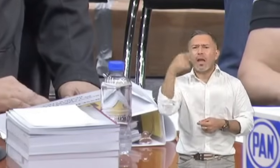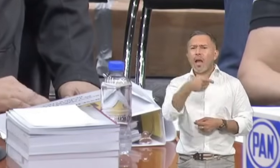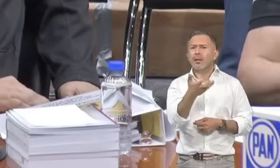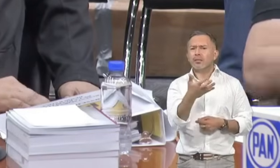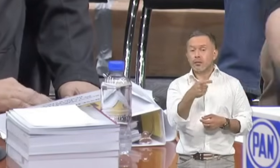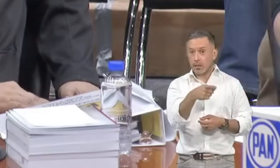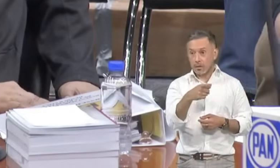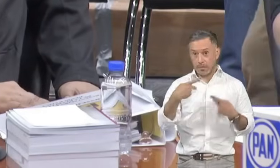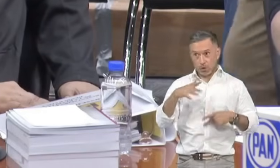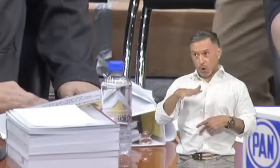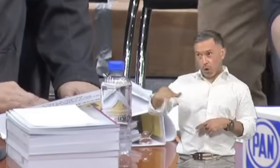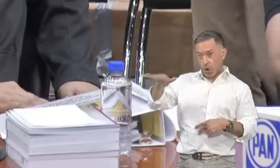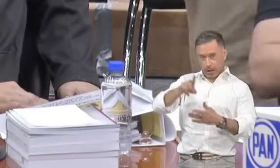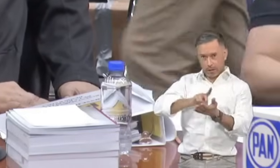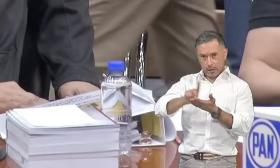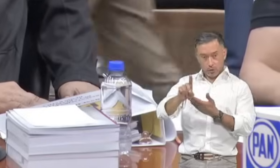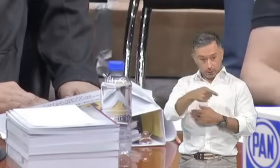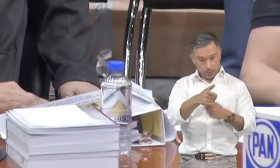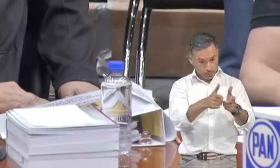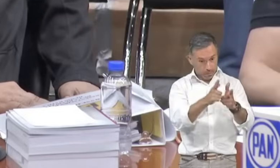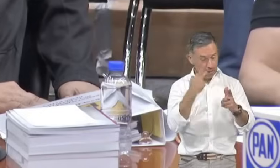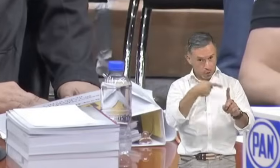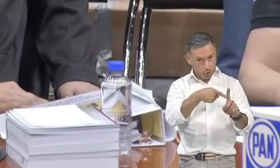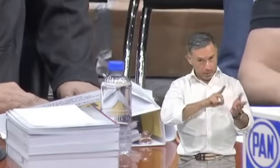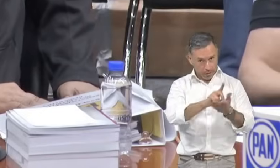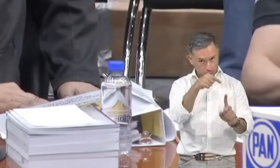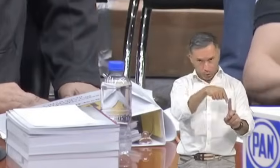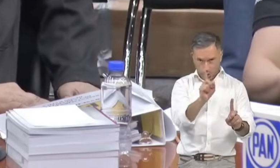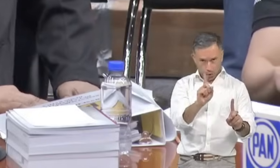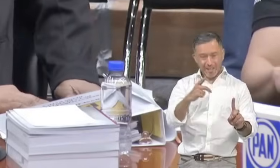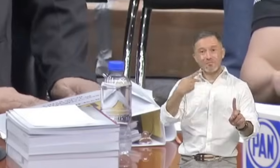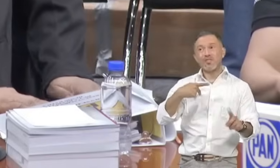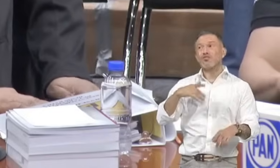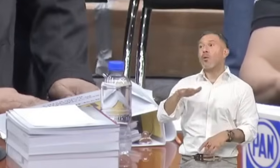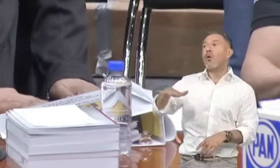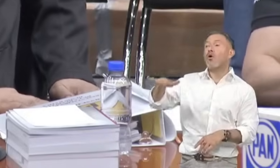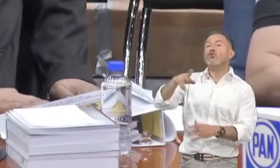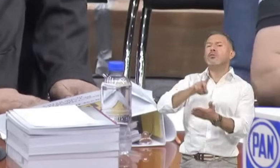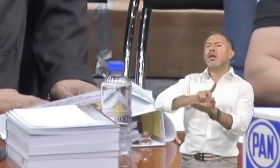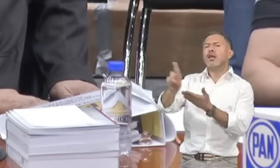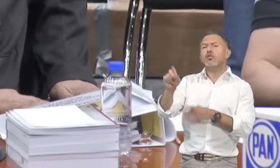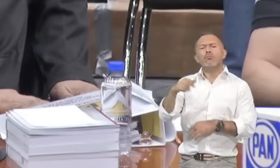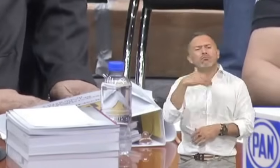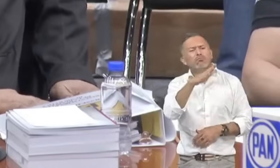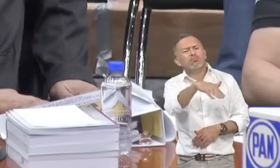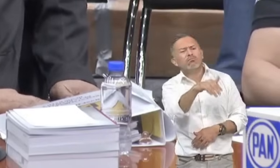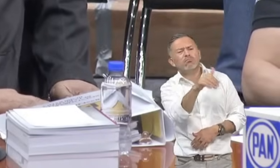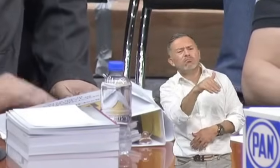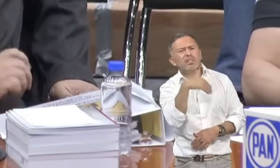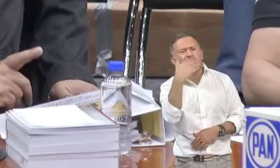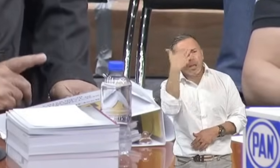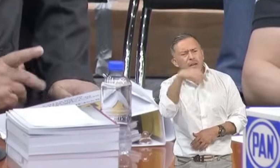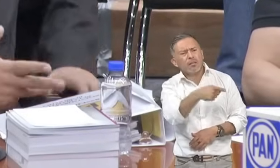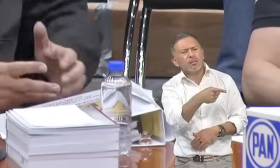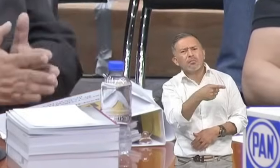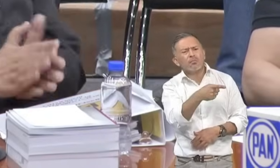del candidato ni del partido, es un derecho del ciudadano saber quién paga una encuesta. Y eso por lo regular no se dice,